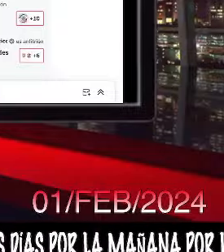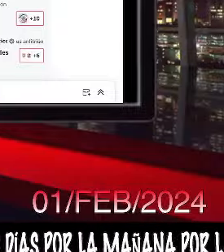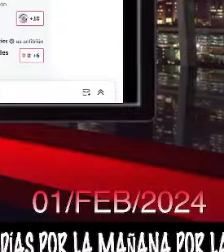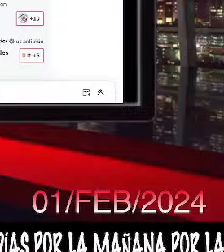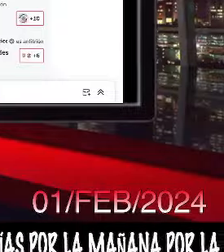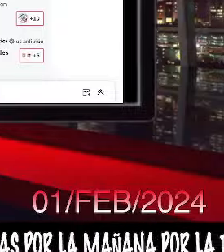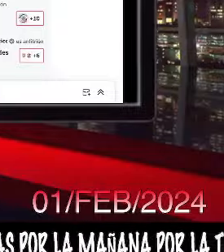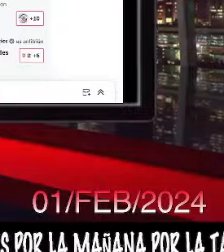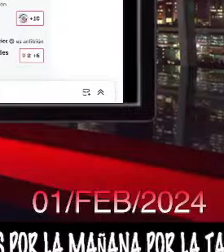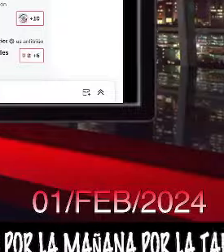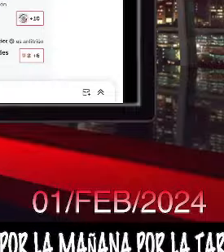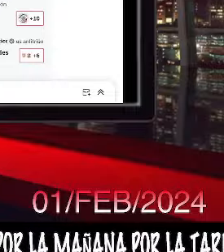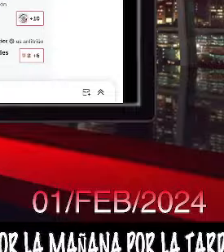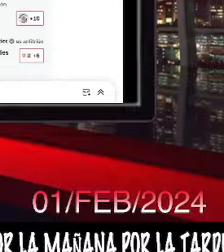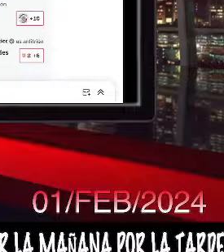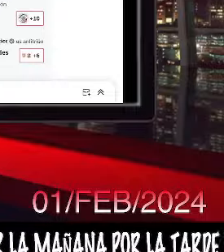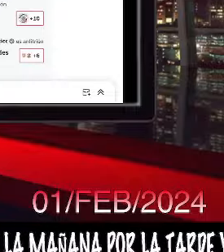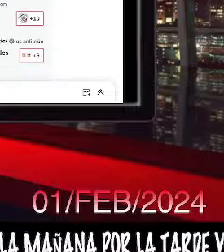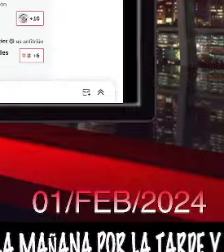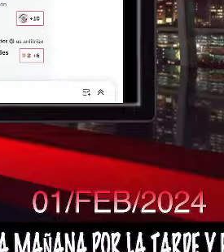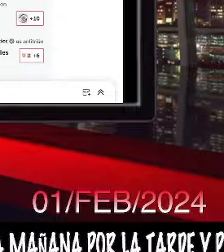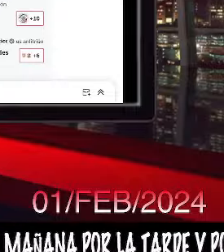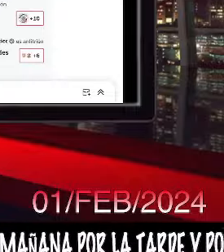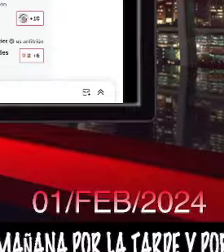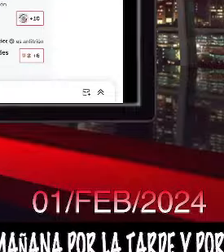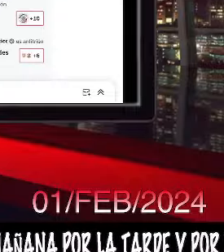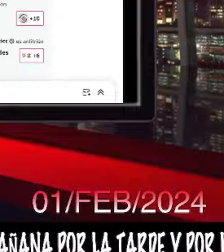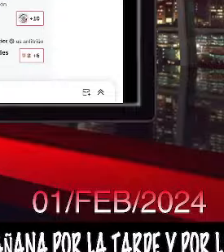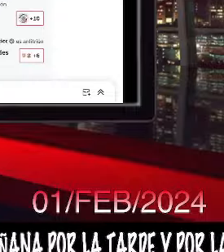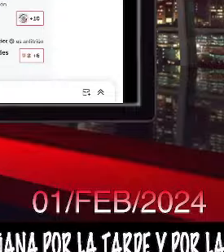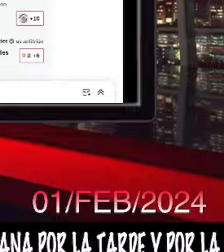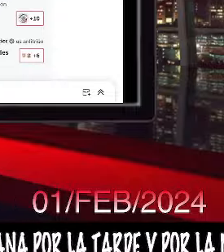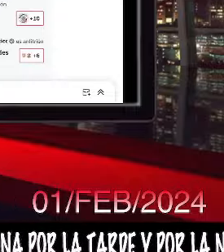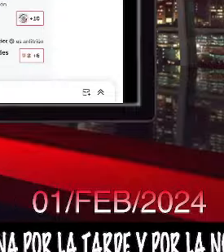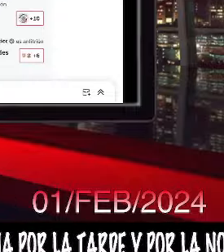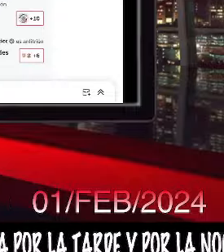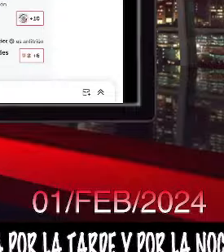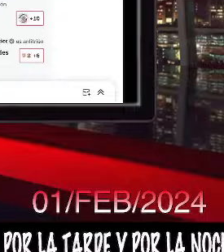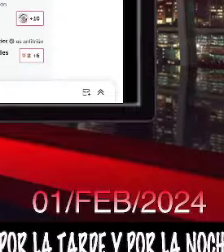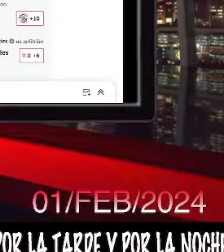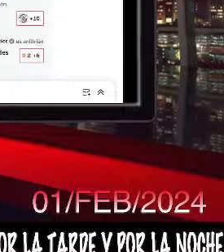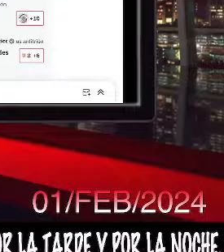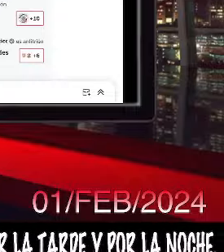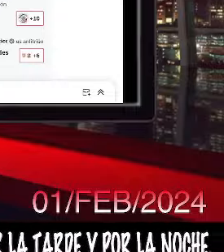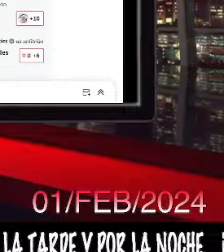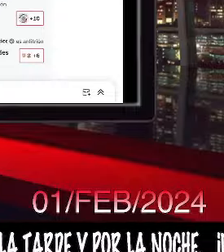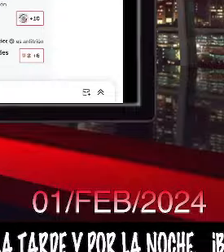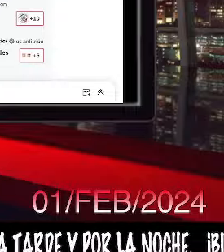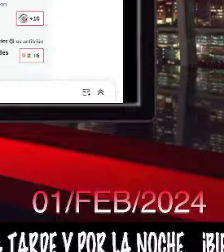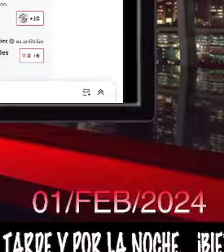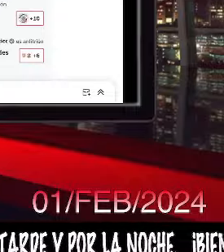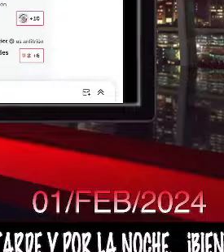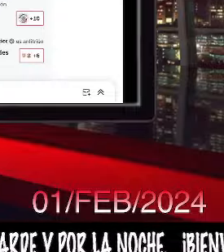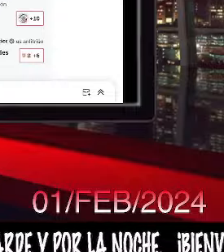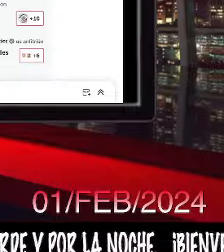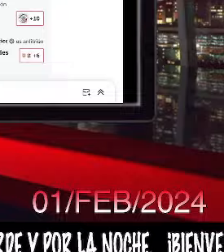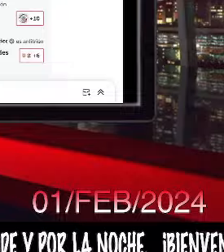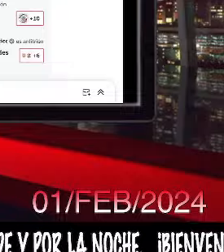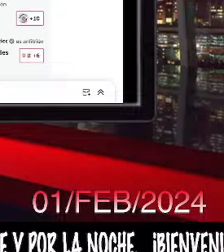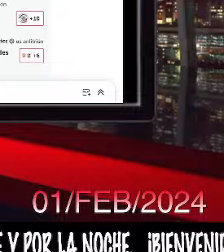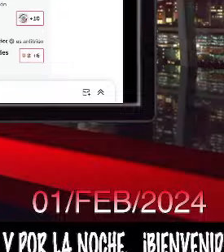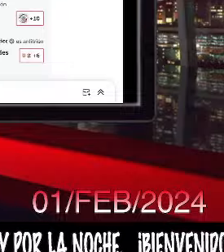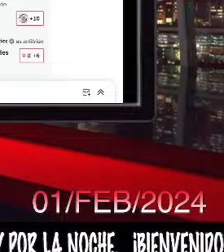Guadalupe Acosta Naranjo, pues quiere, de cierta forma, desprestigiar al